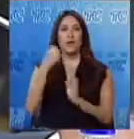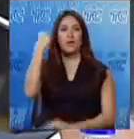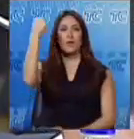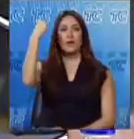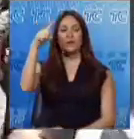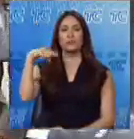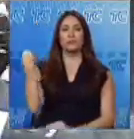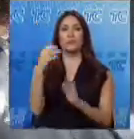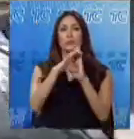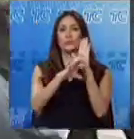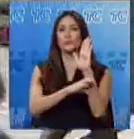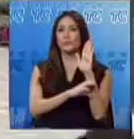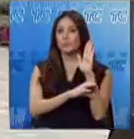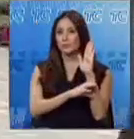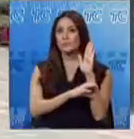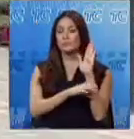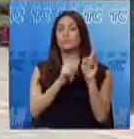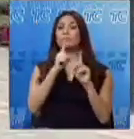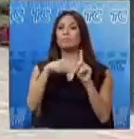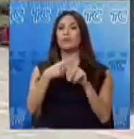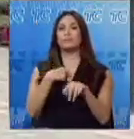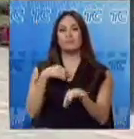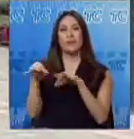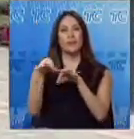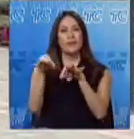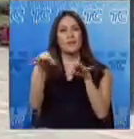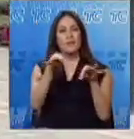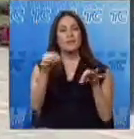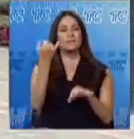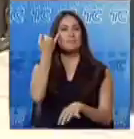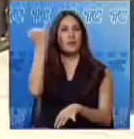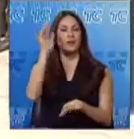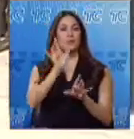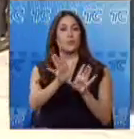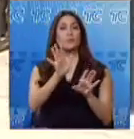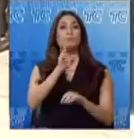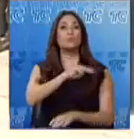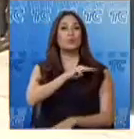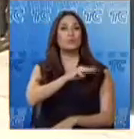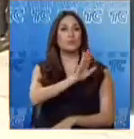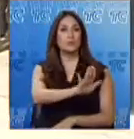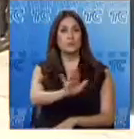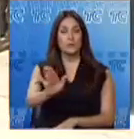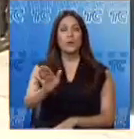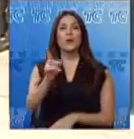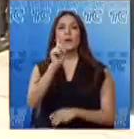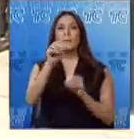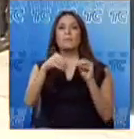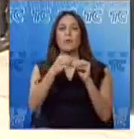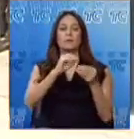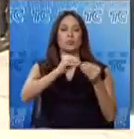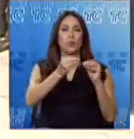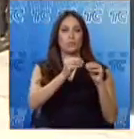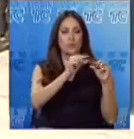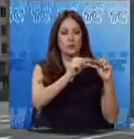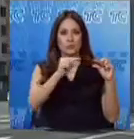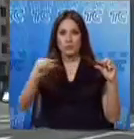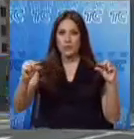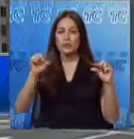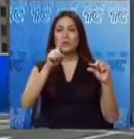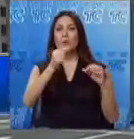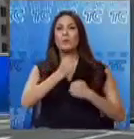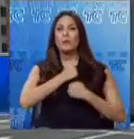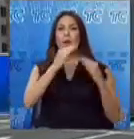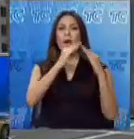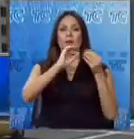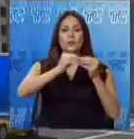en la Constitución. Orlando aclaró además que la norma establece incentivos para que los municipios actualicen sus catastros. Dijo que la idea también es